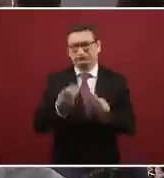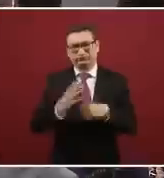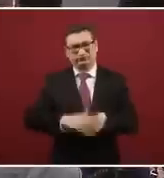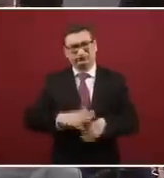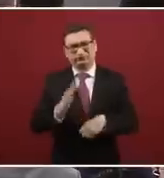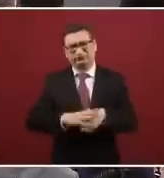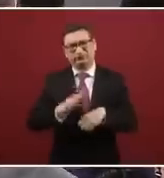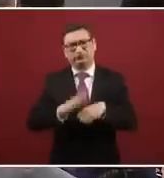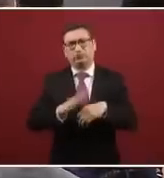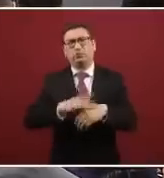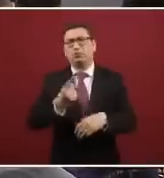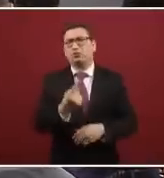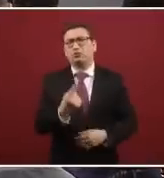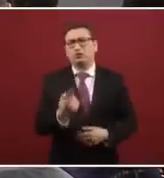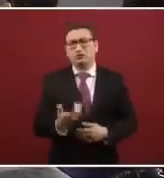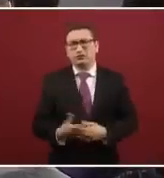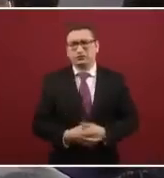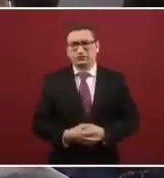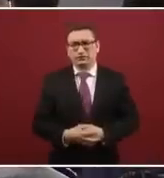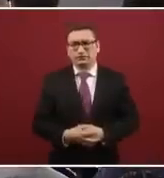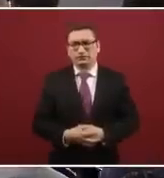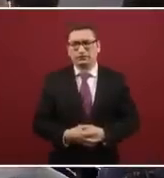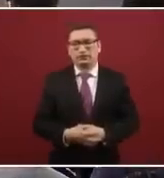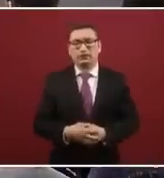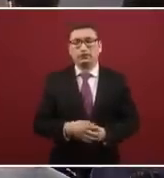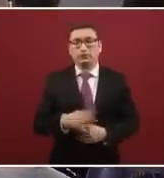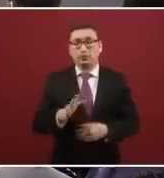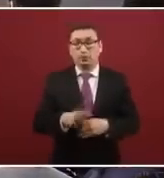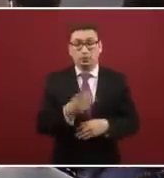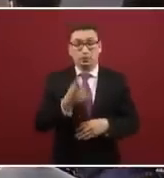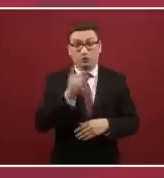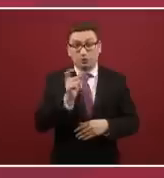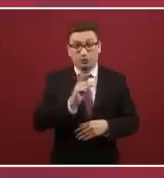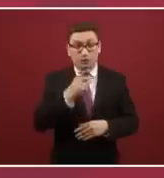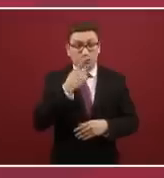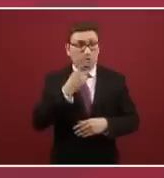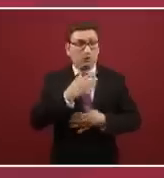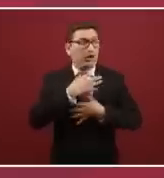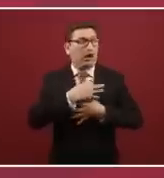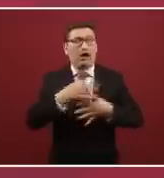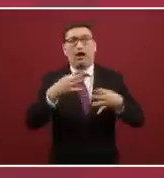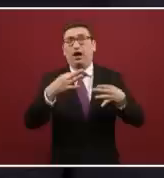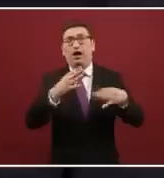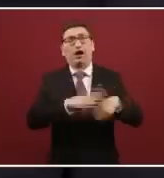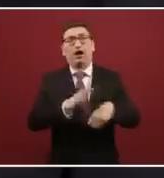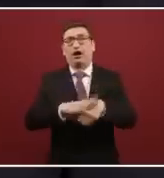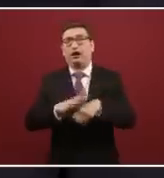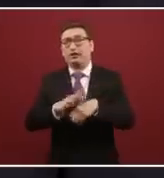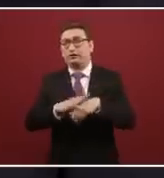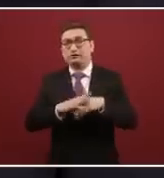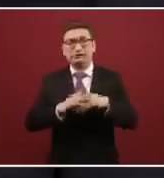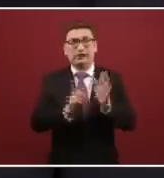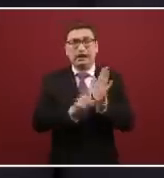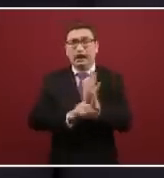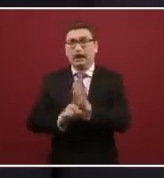¿Por qué? Porque al declarar una emergencia ya no se licita nada,